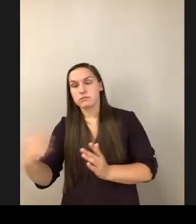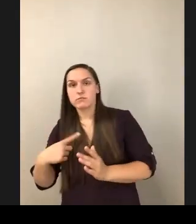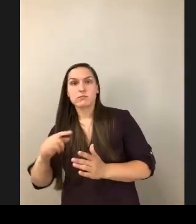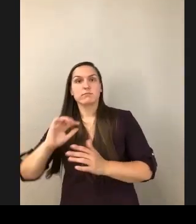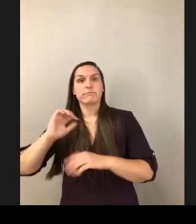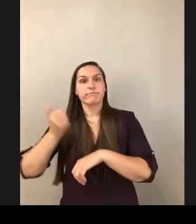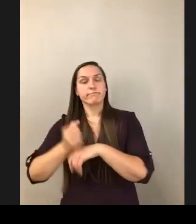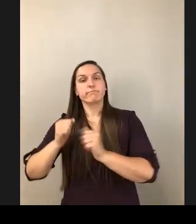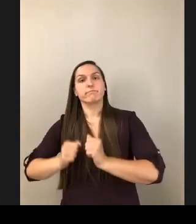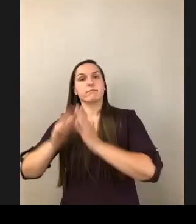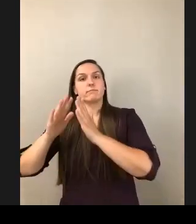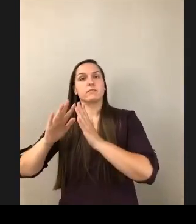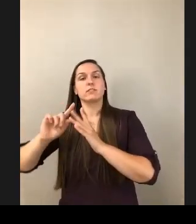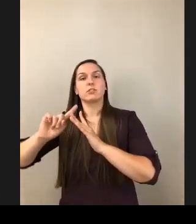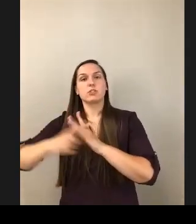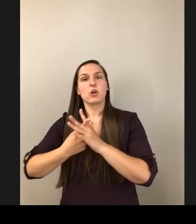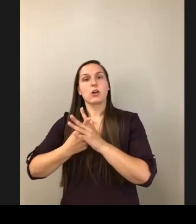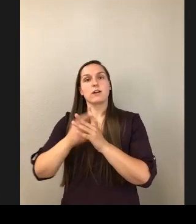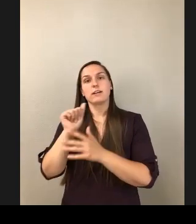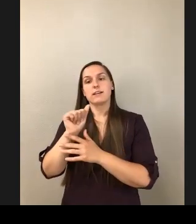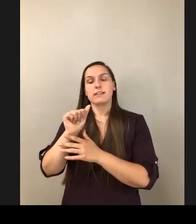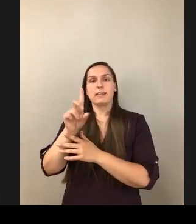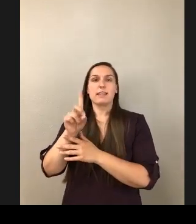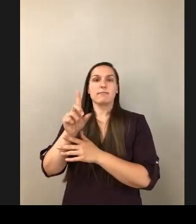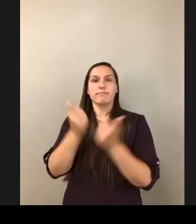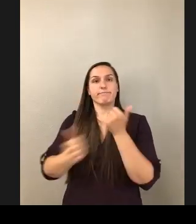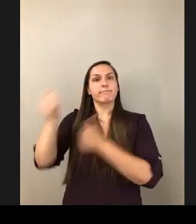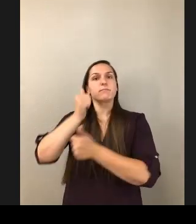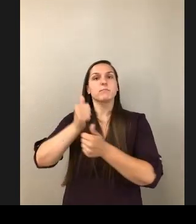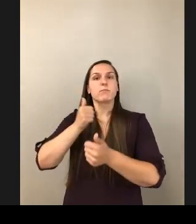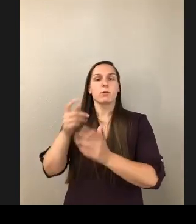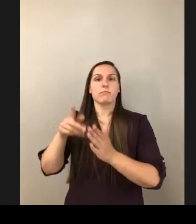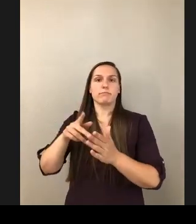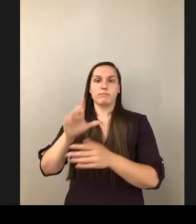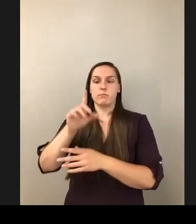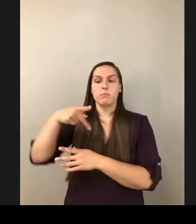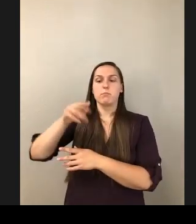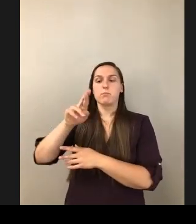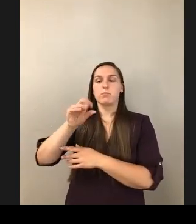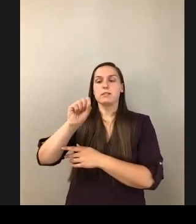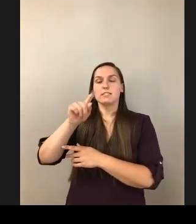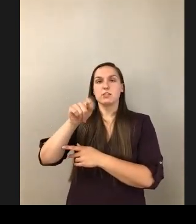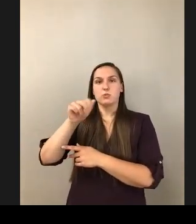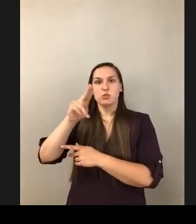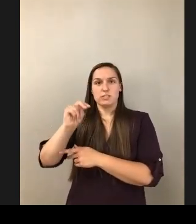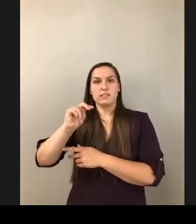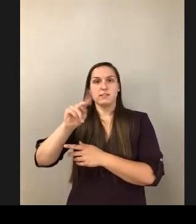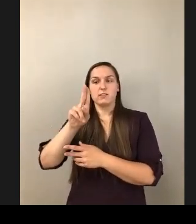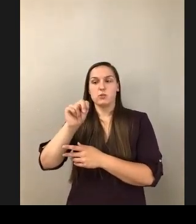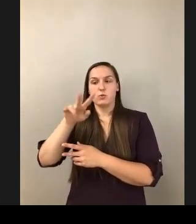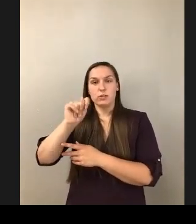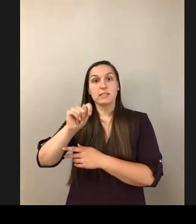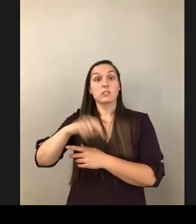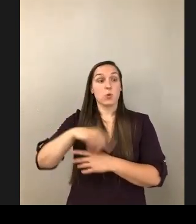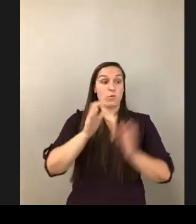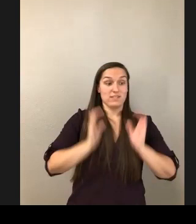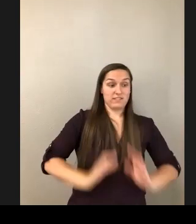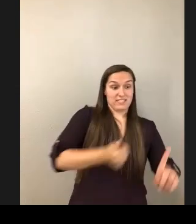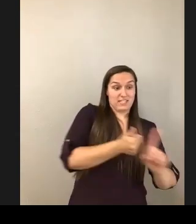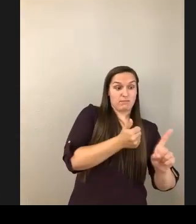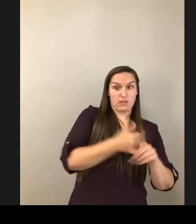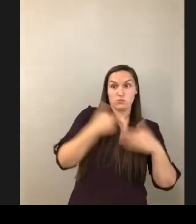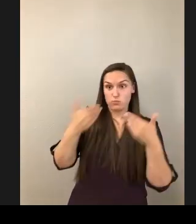Yo trabajé como investigador, me pidió comenzar la unidad de